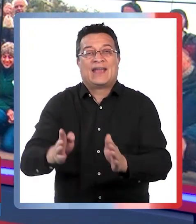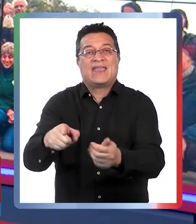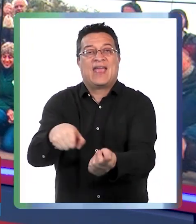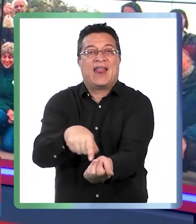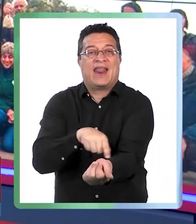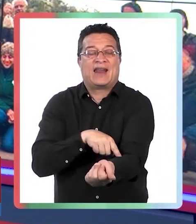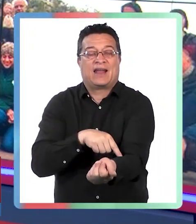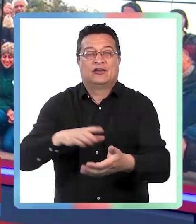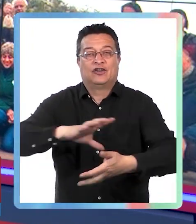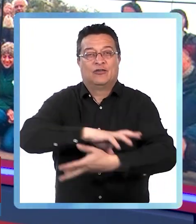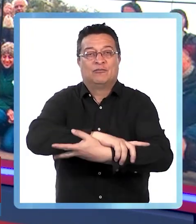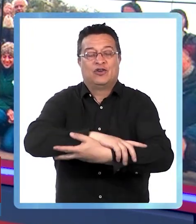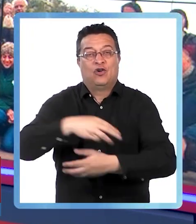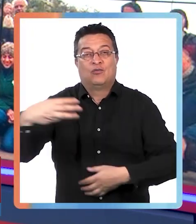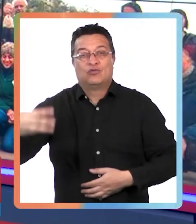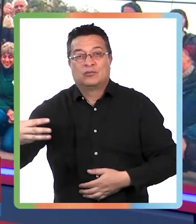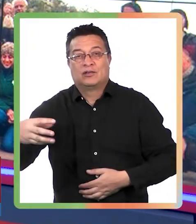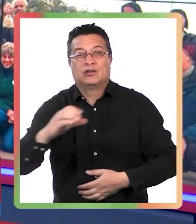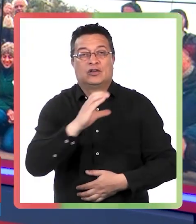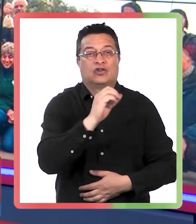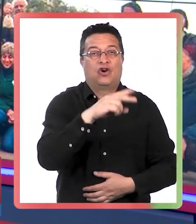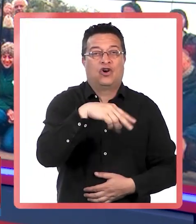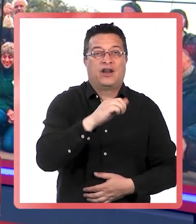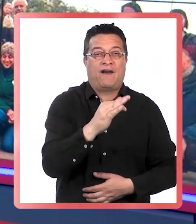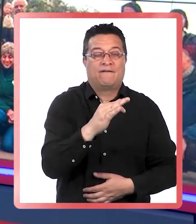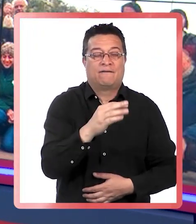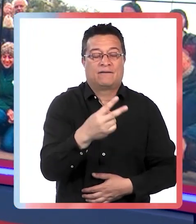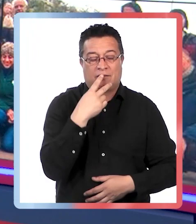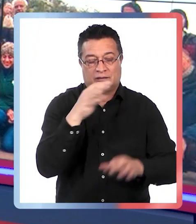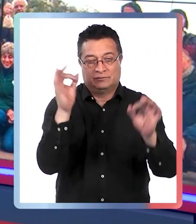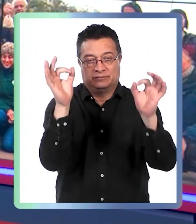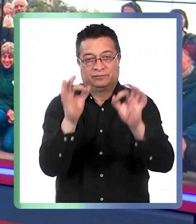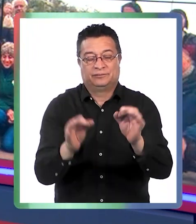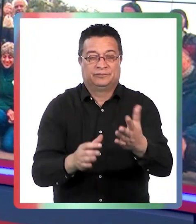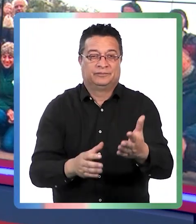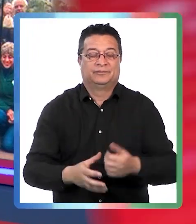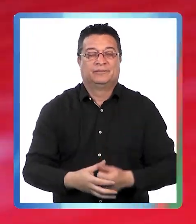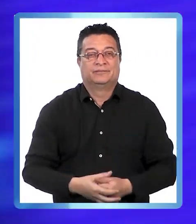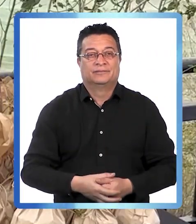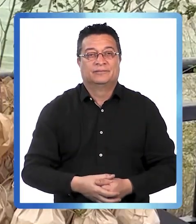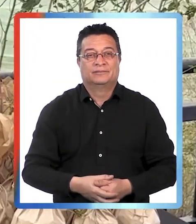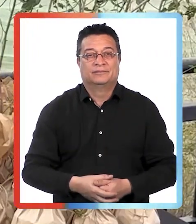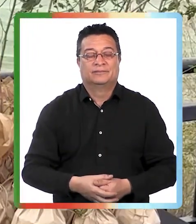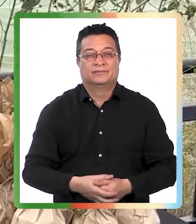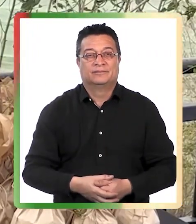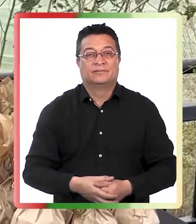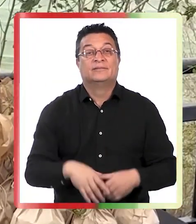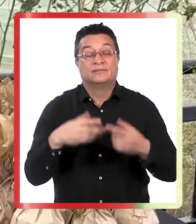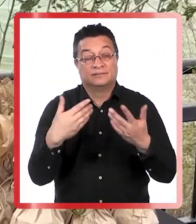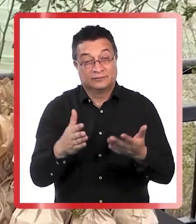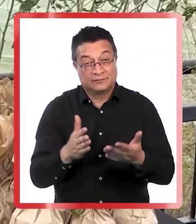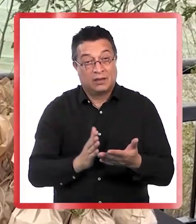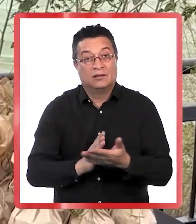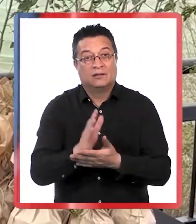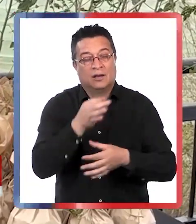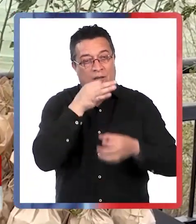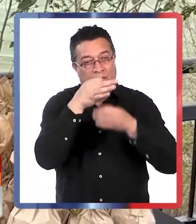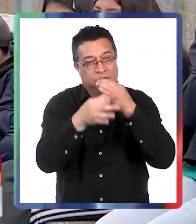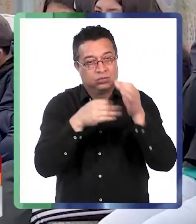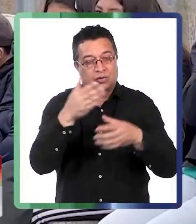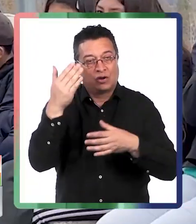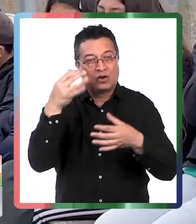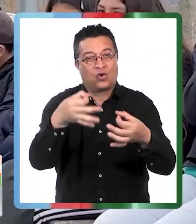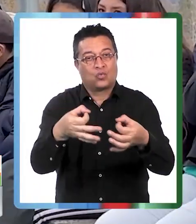Esto gracias a un convenio entre municipio y CONAF. Canal BTV con todos los detalles. Fue uno de los anuncios